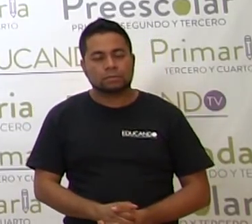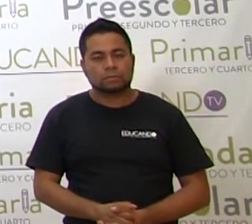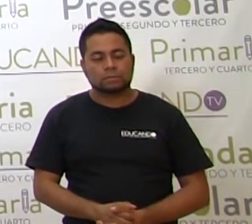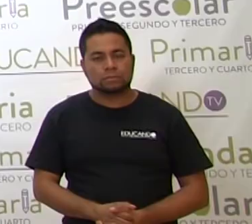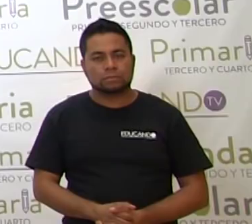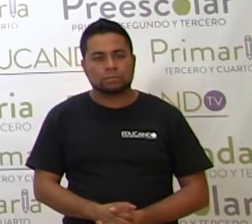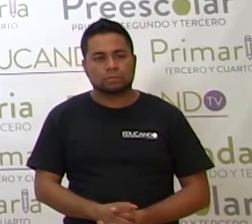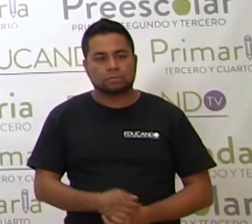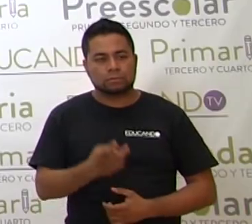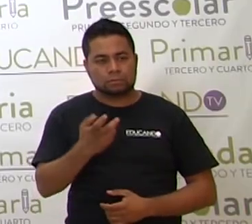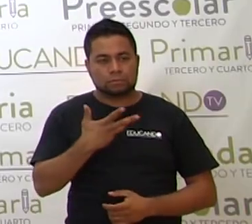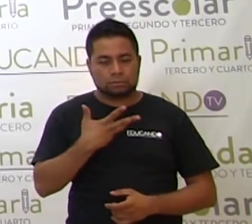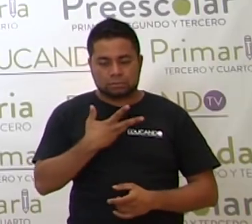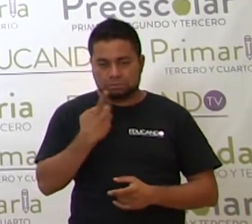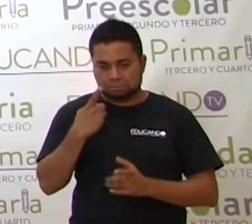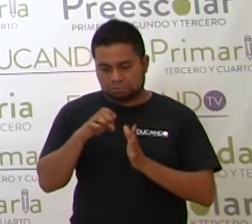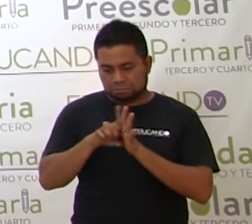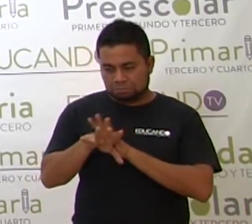nuestro ejemplo,